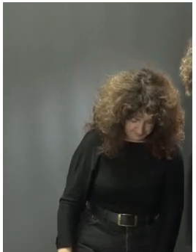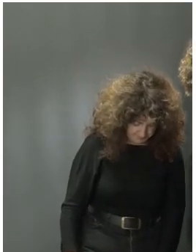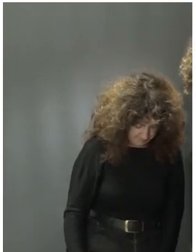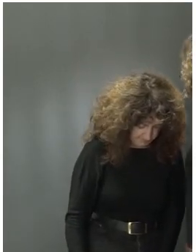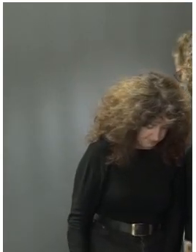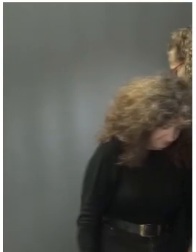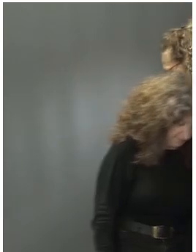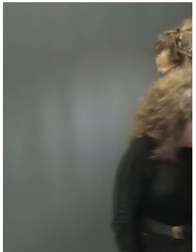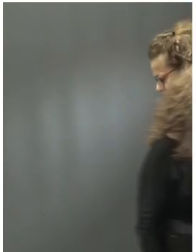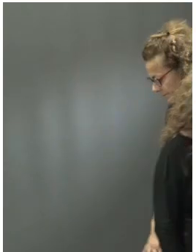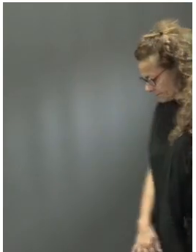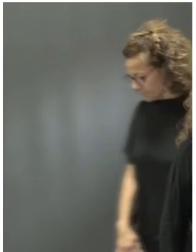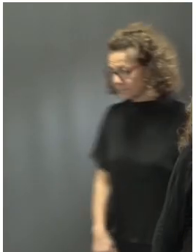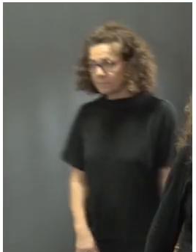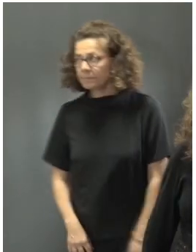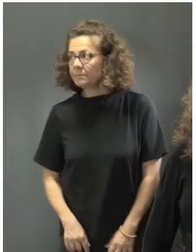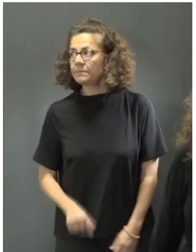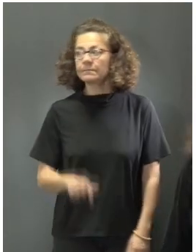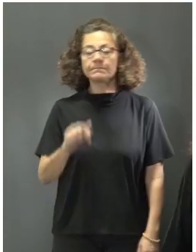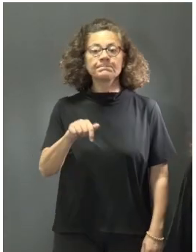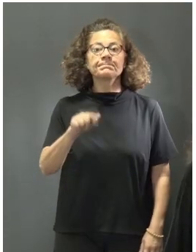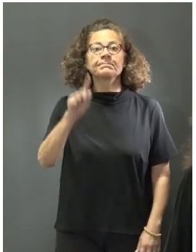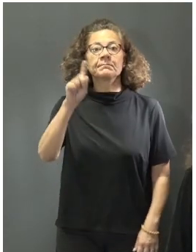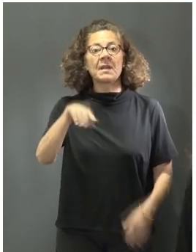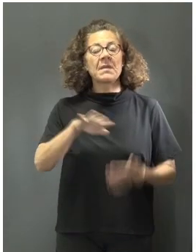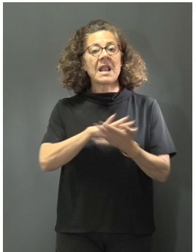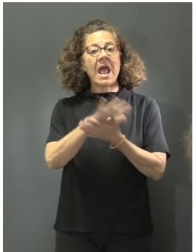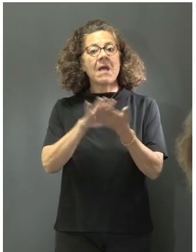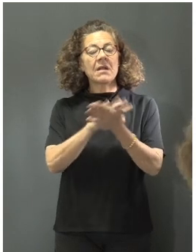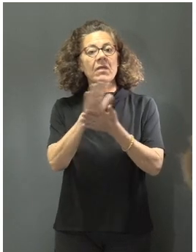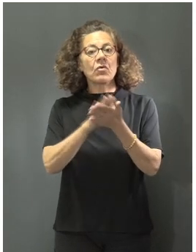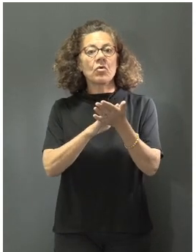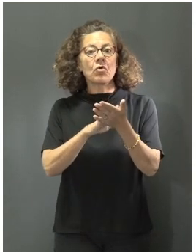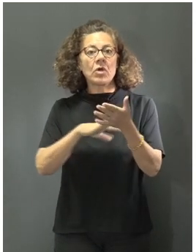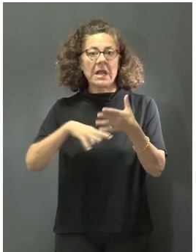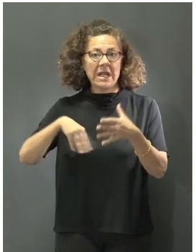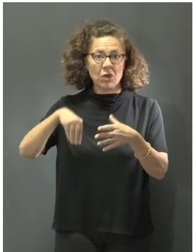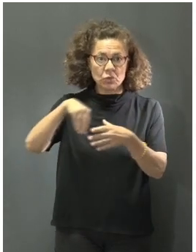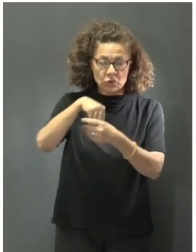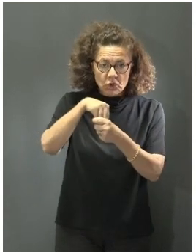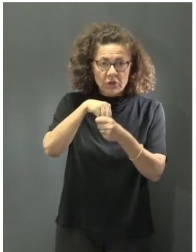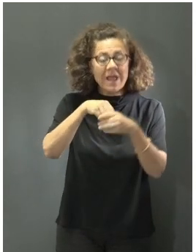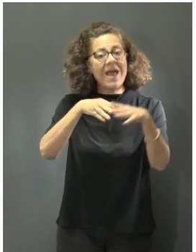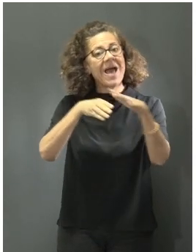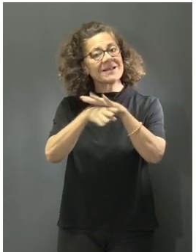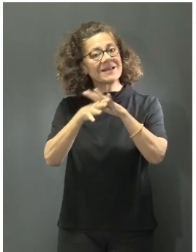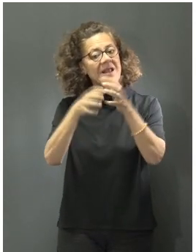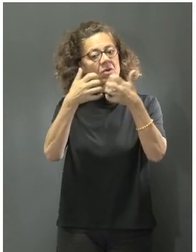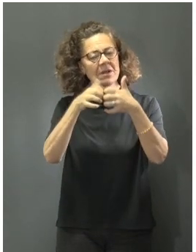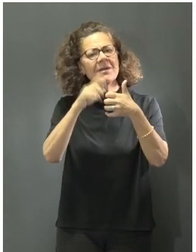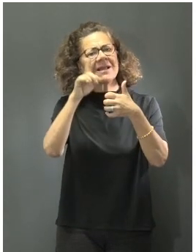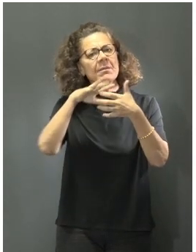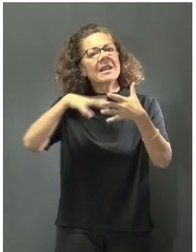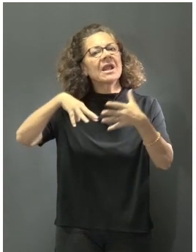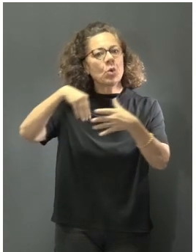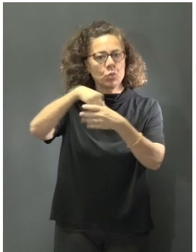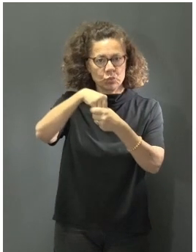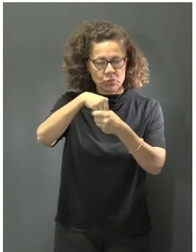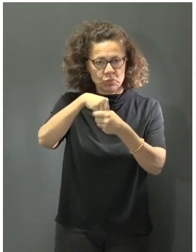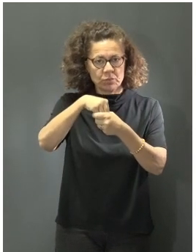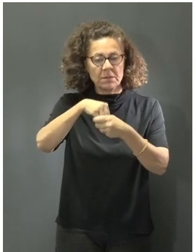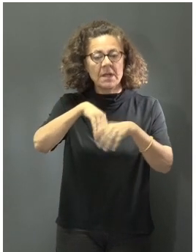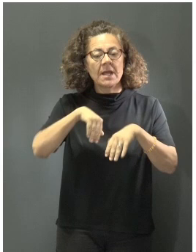En estos días también hemos hablado mucho de inclusión, ¿no? de accesibilidad cognitiva inclusiva, por ejemplo, ¿no?